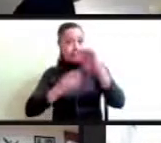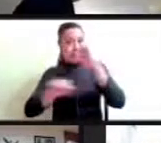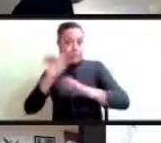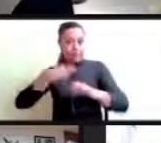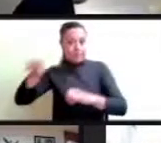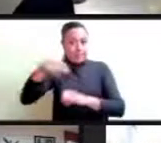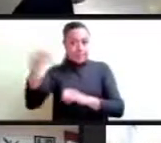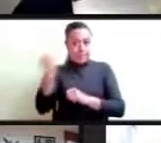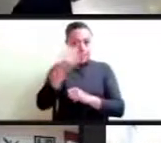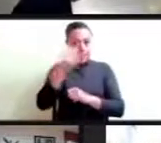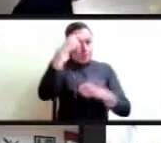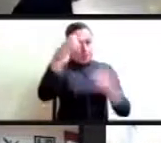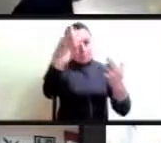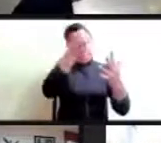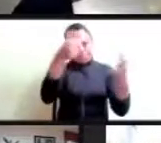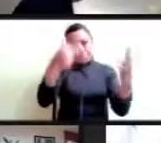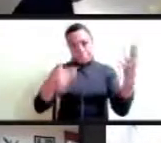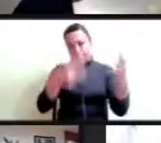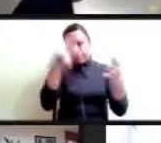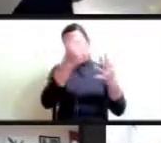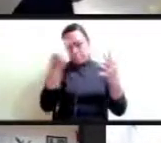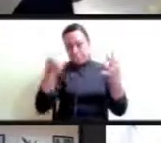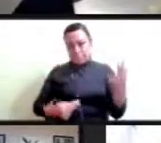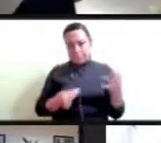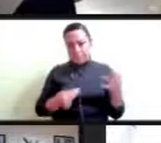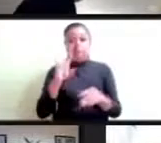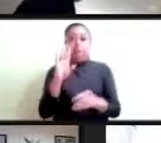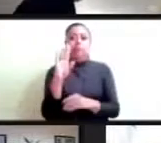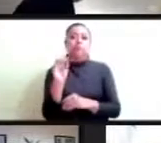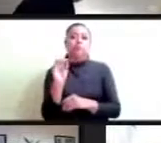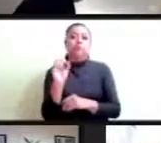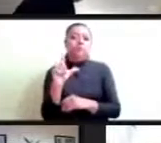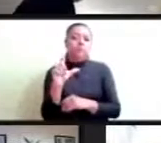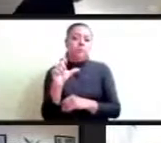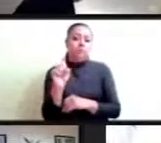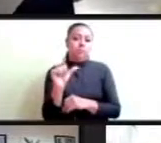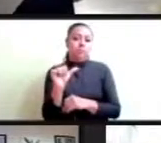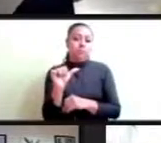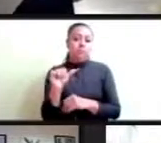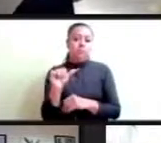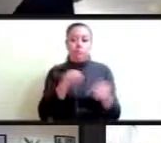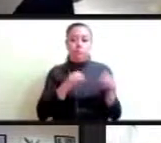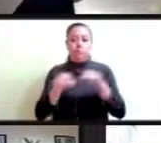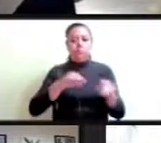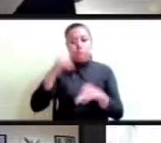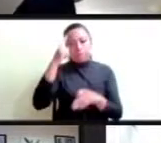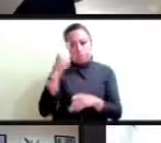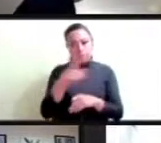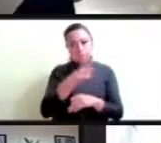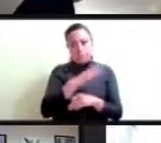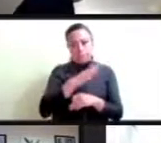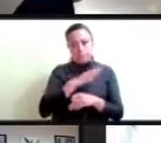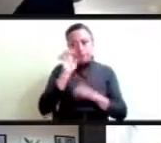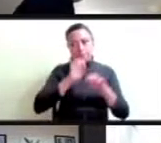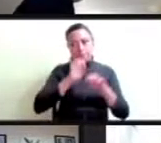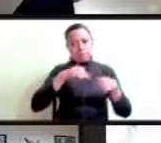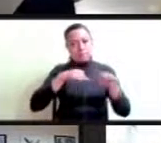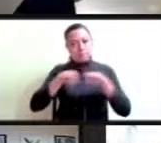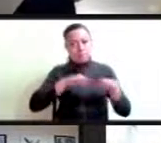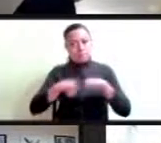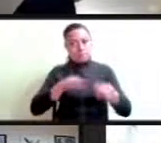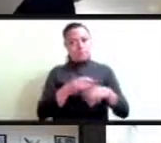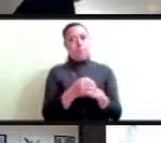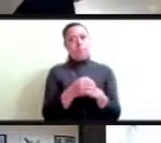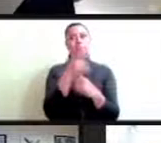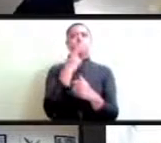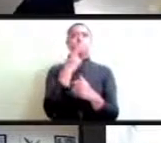listado de bolsa de trabajo y poder ofertar empleos, pues esto es urgente y de resolución para que se